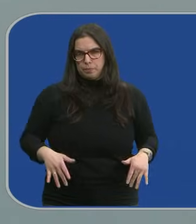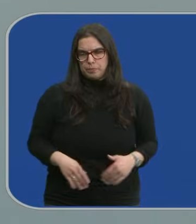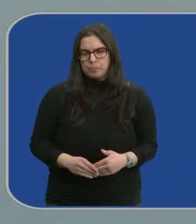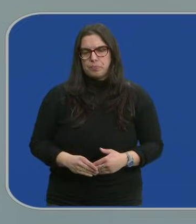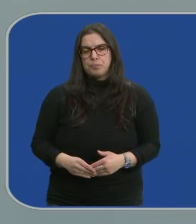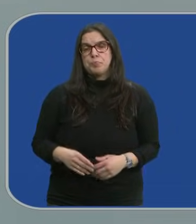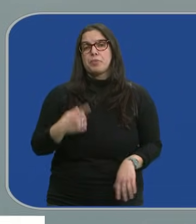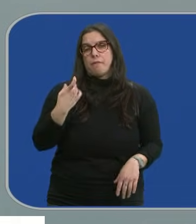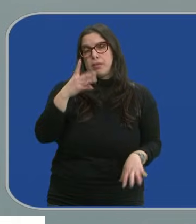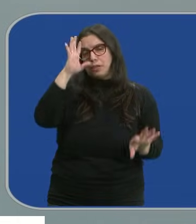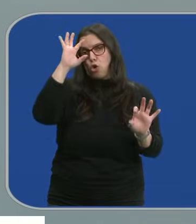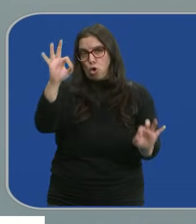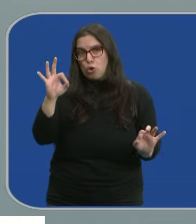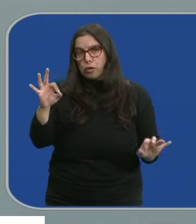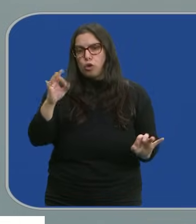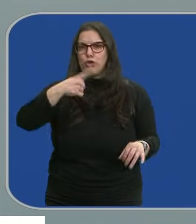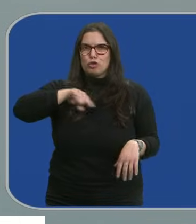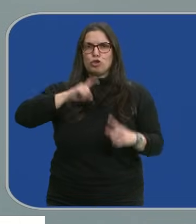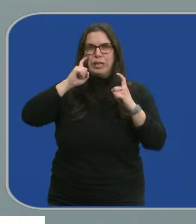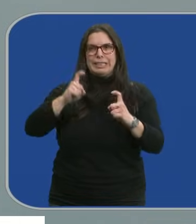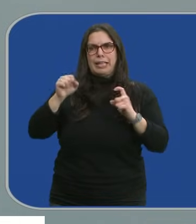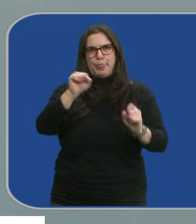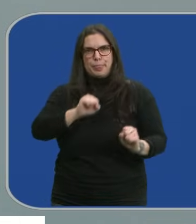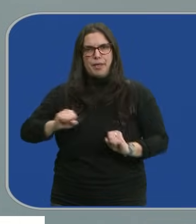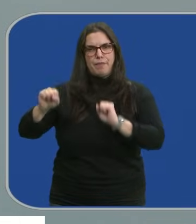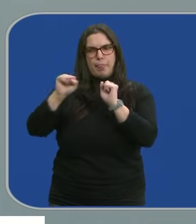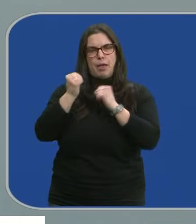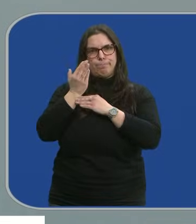Todavía faltaría, lógicamente, y es lo que vamos a intentar defender como